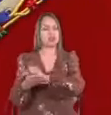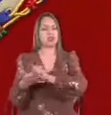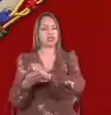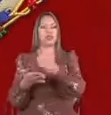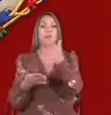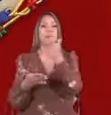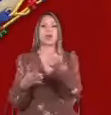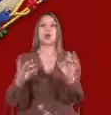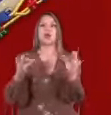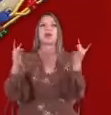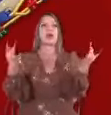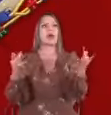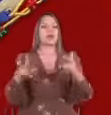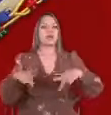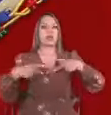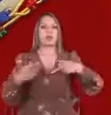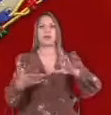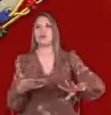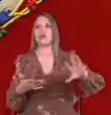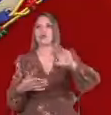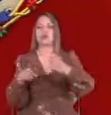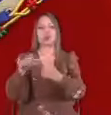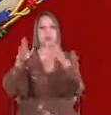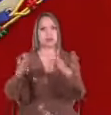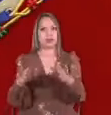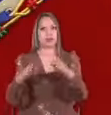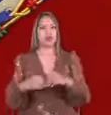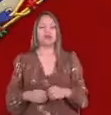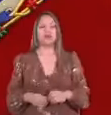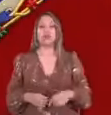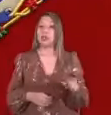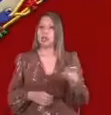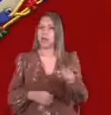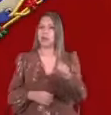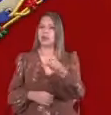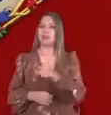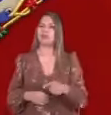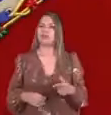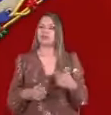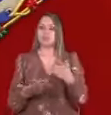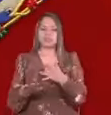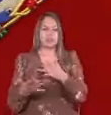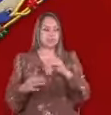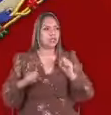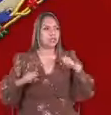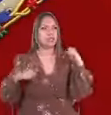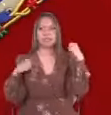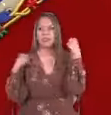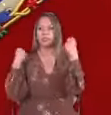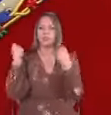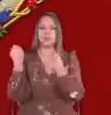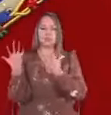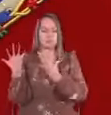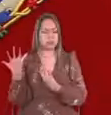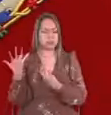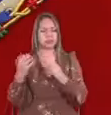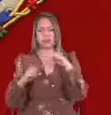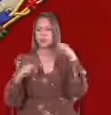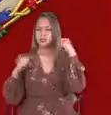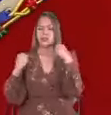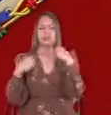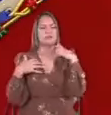de todas y todos los quiteños. Ese estado de ánimo caracterizado por la angustia, la decepción, la frustración y